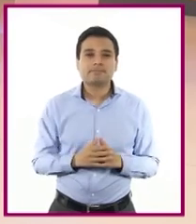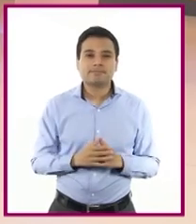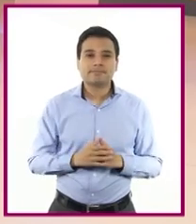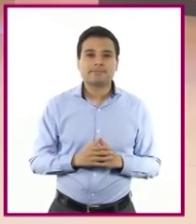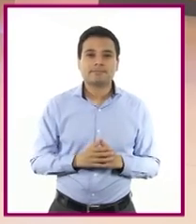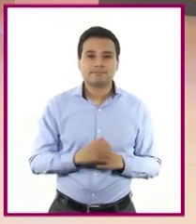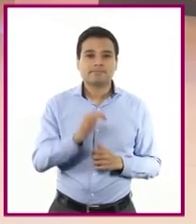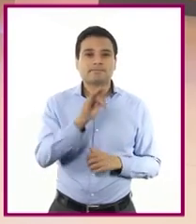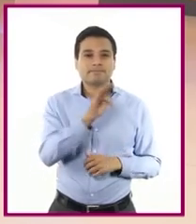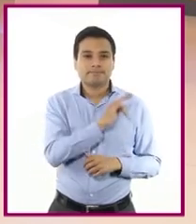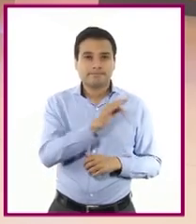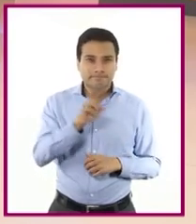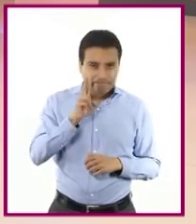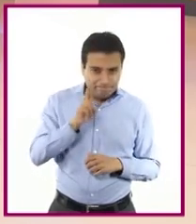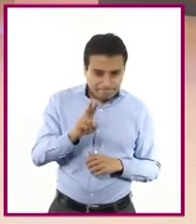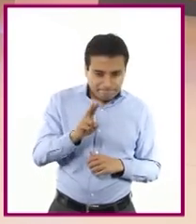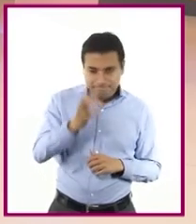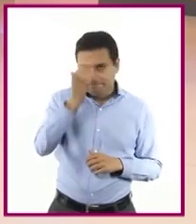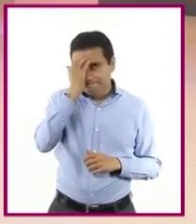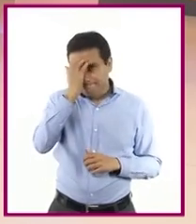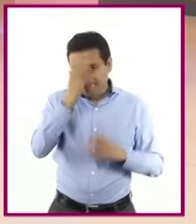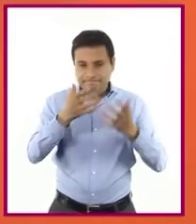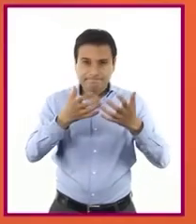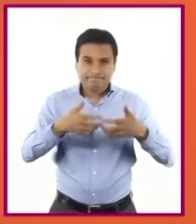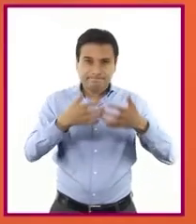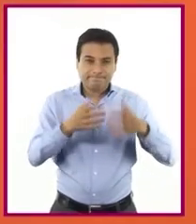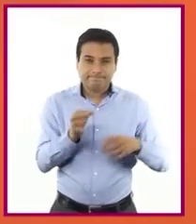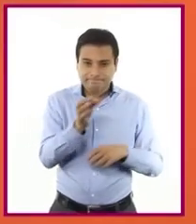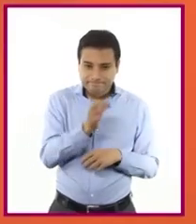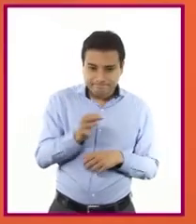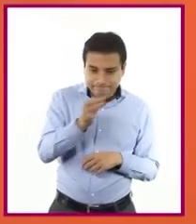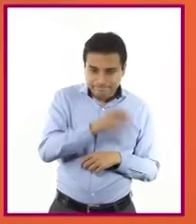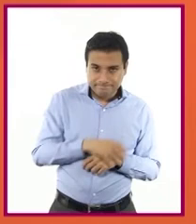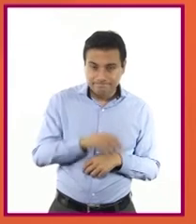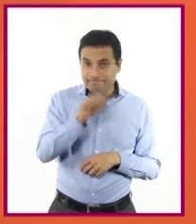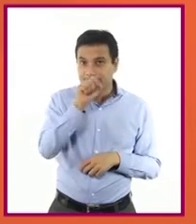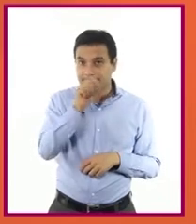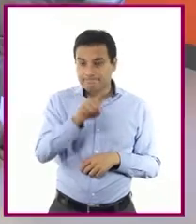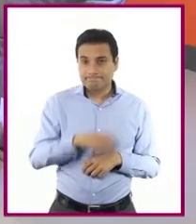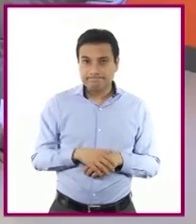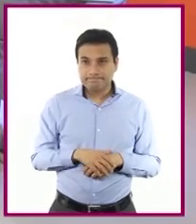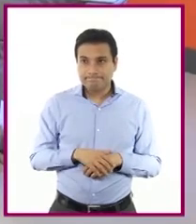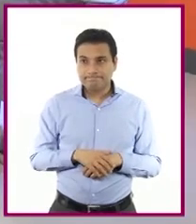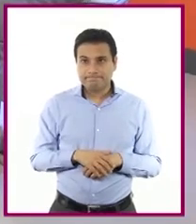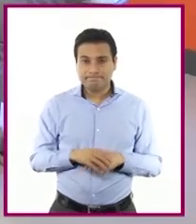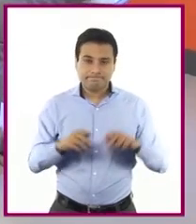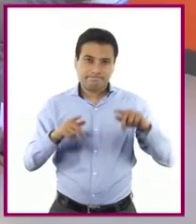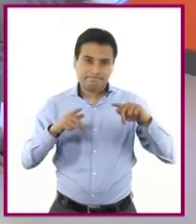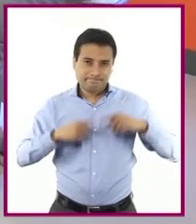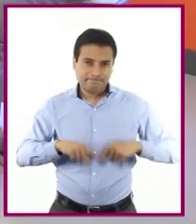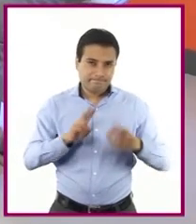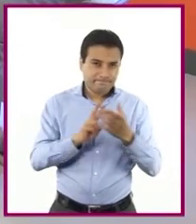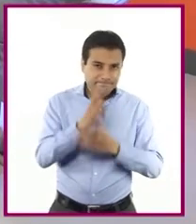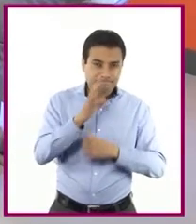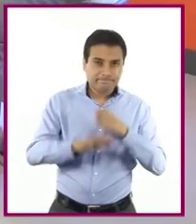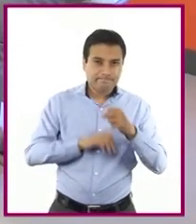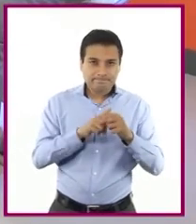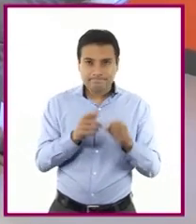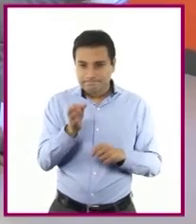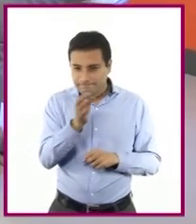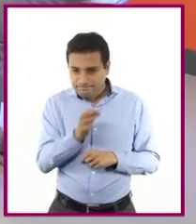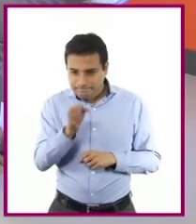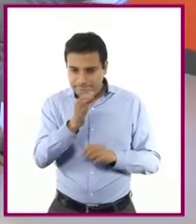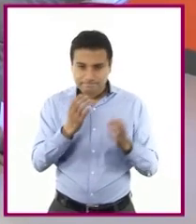permitió observar las funciones celulares y compararlas con las que hacemos todos los seres vivos.